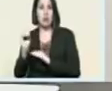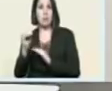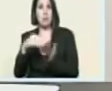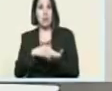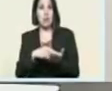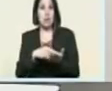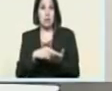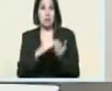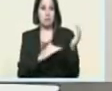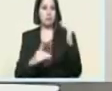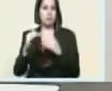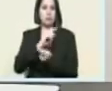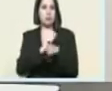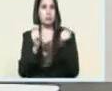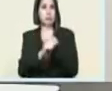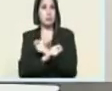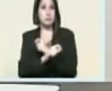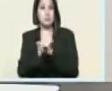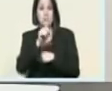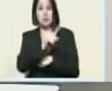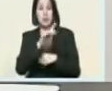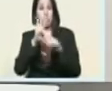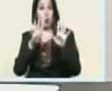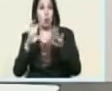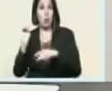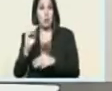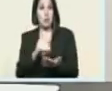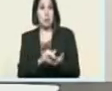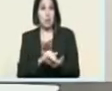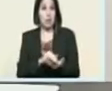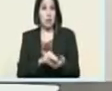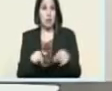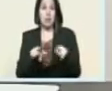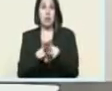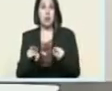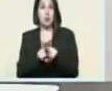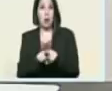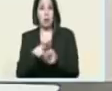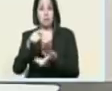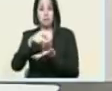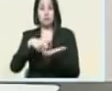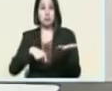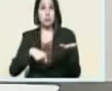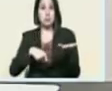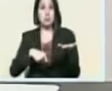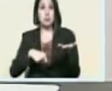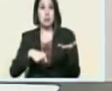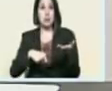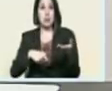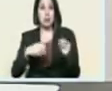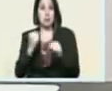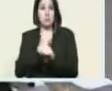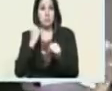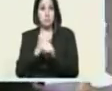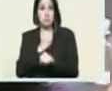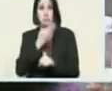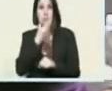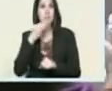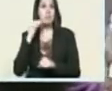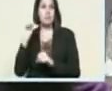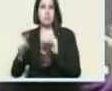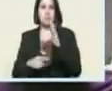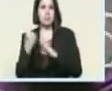mil bolívares a 190 mil bolívares, igual las tarjetas del plan Chamba Juvenil,